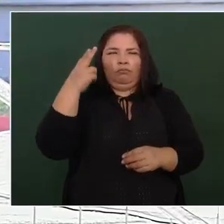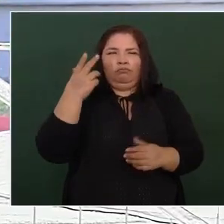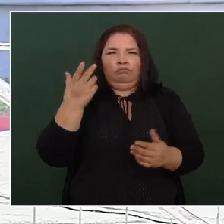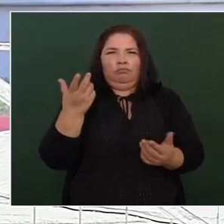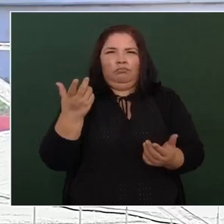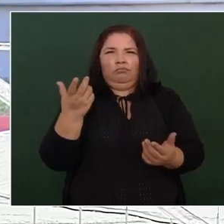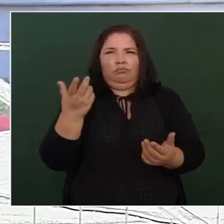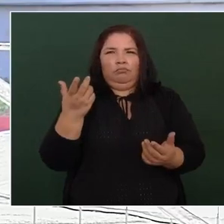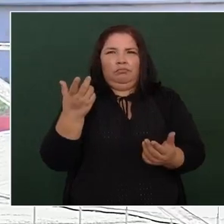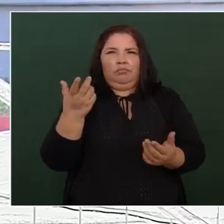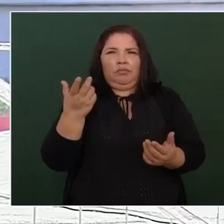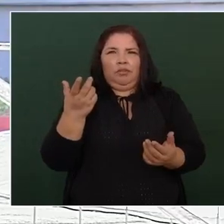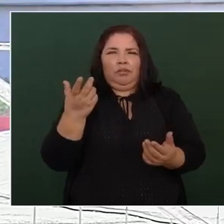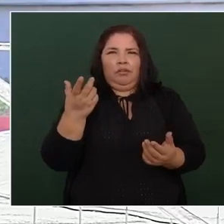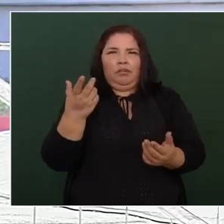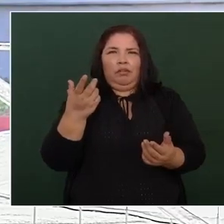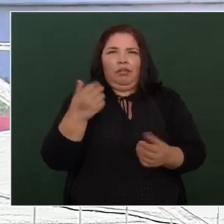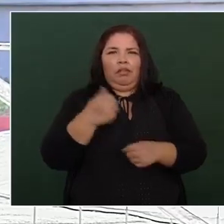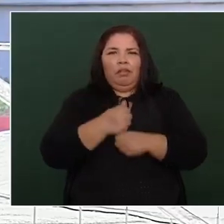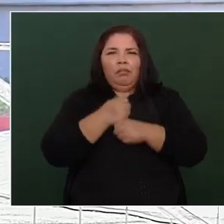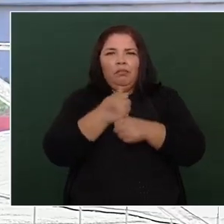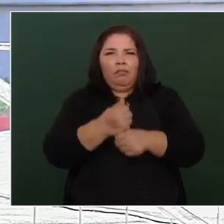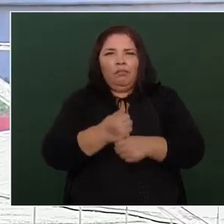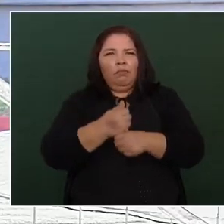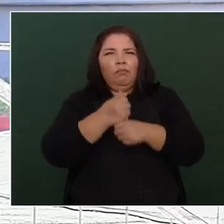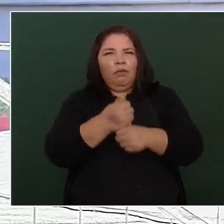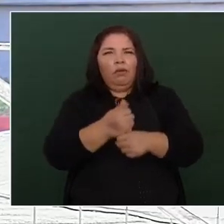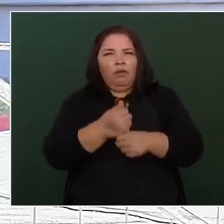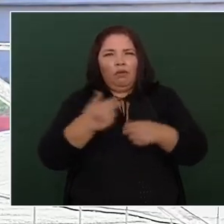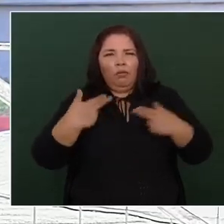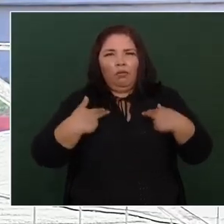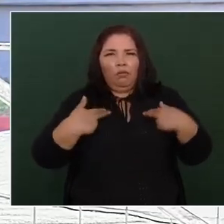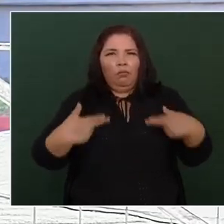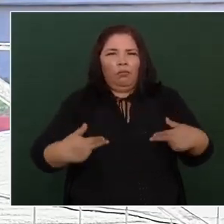¿sí? Que el dolor, que lo humano.